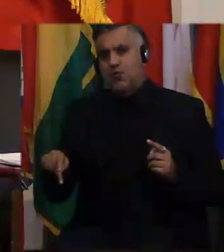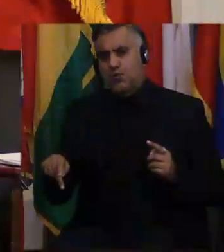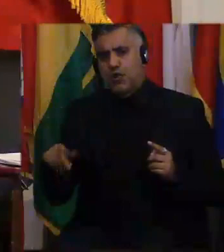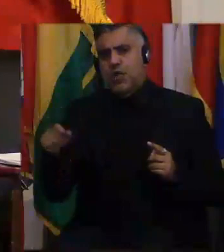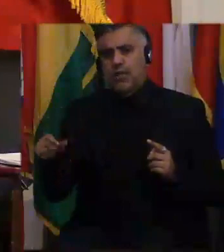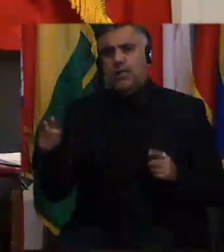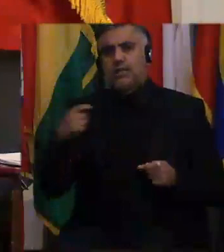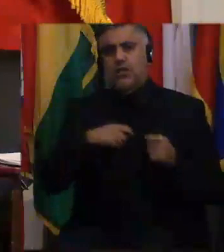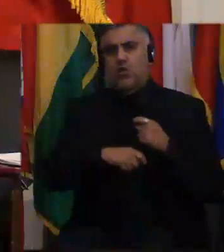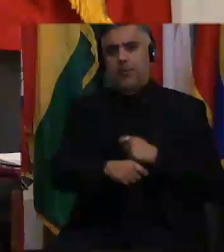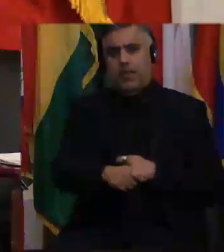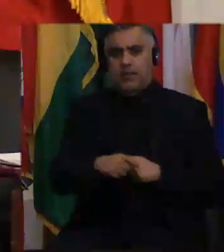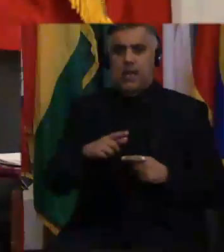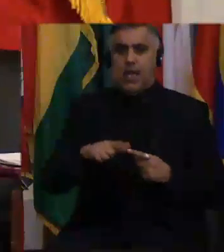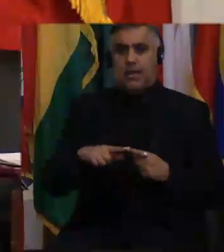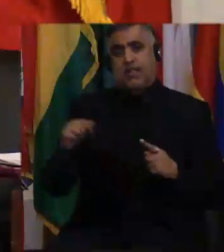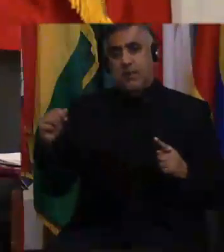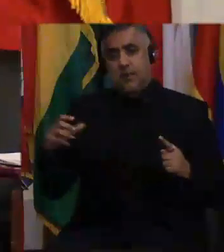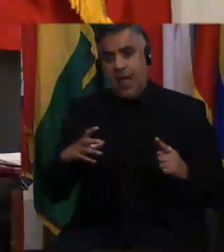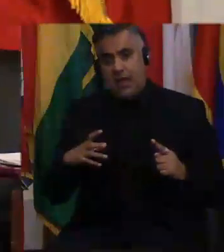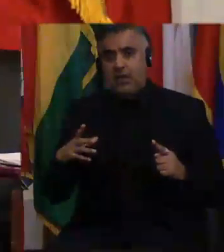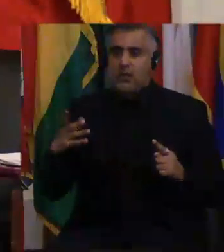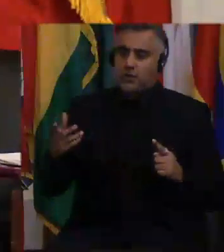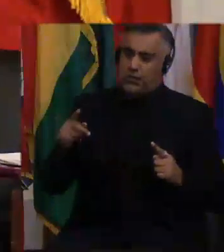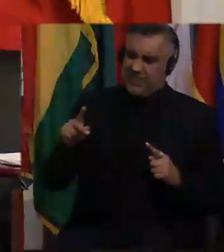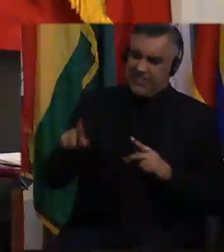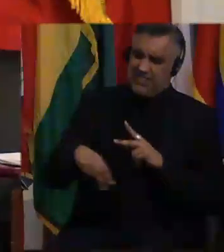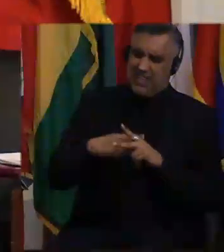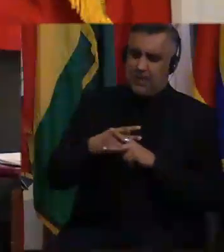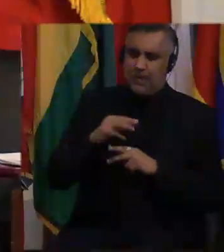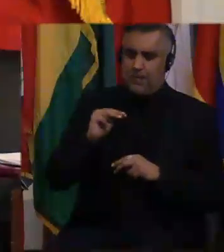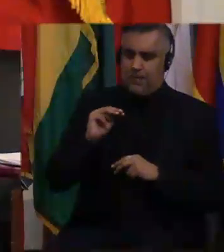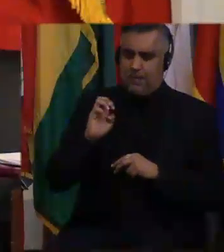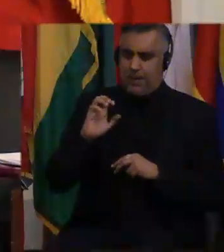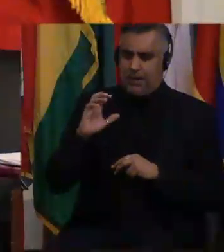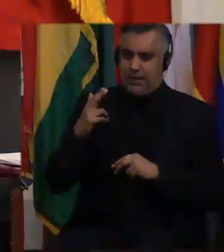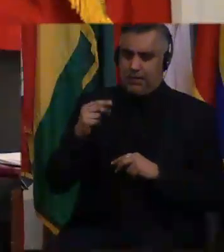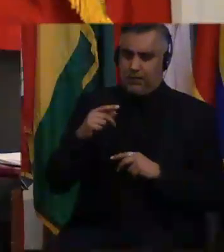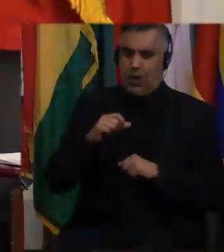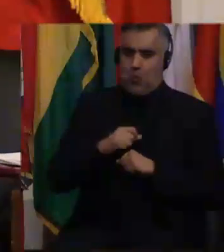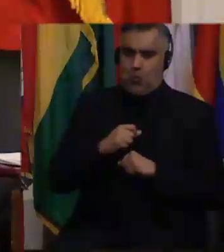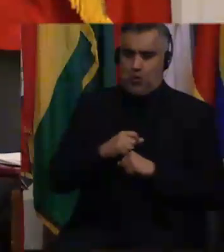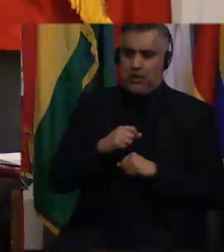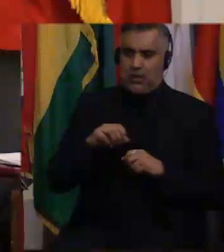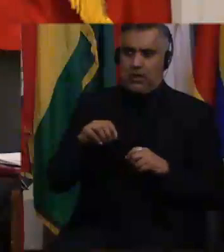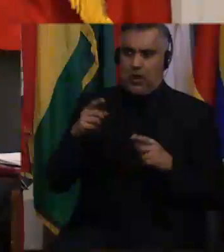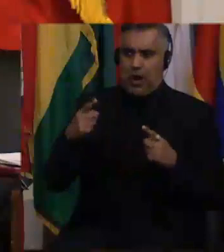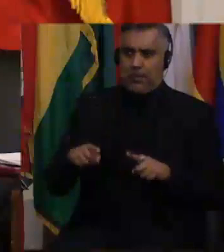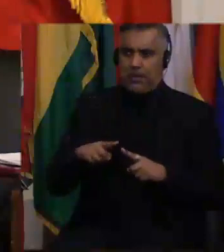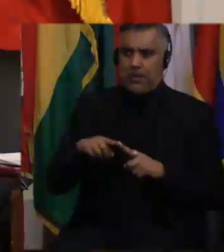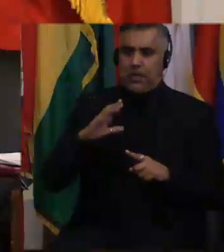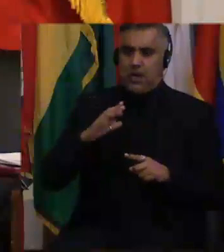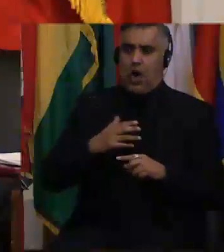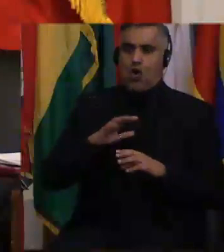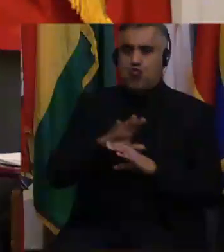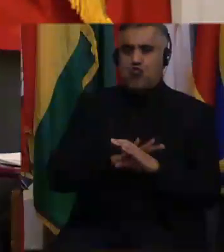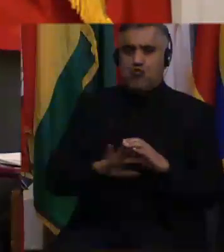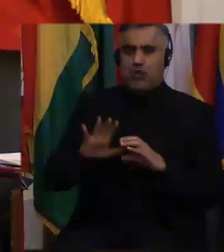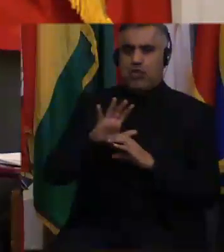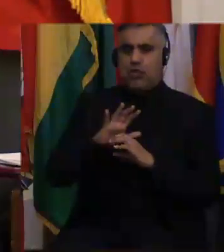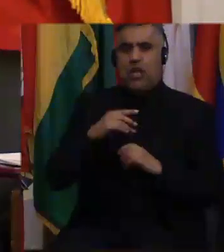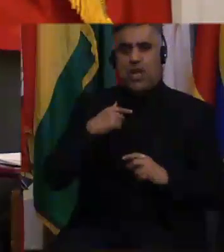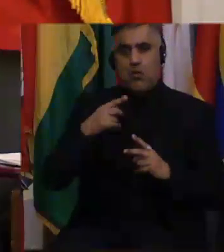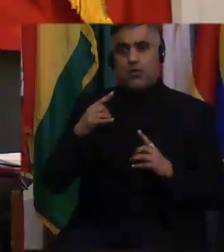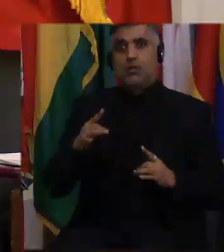lugar. Entonces, ese tipo de mecanismos que están operando en la región y que hemos enfrentado cosas terribles que